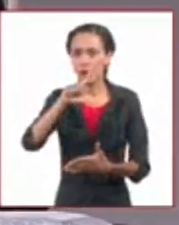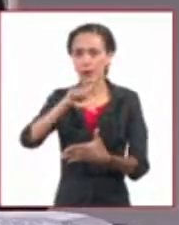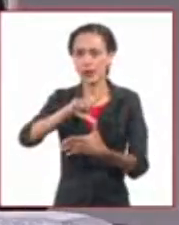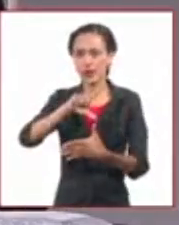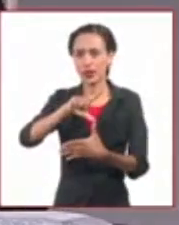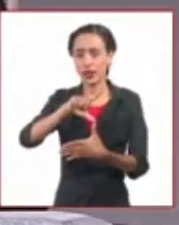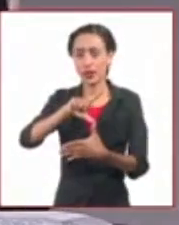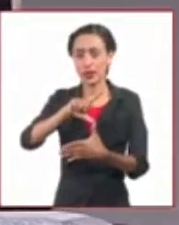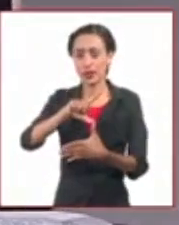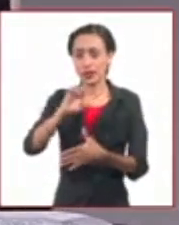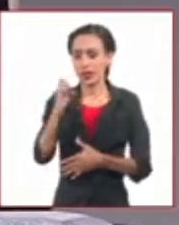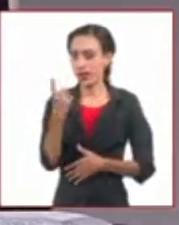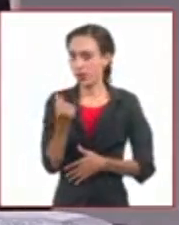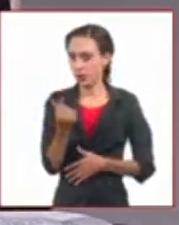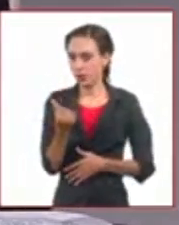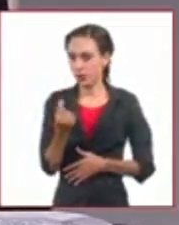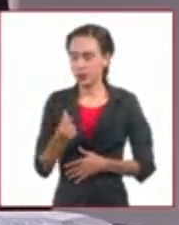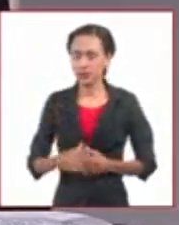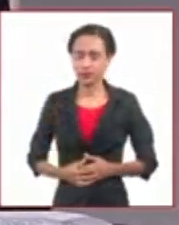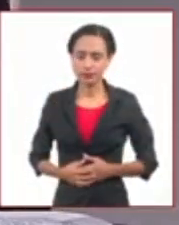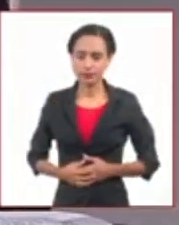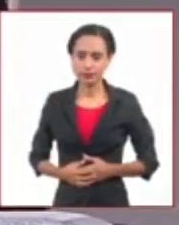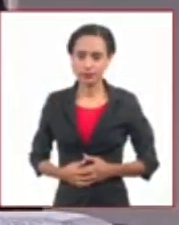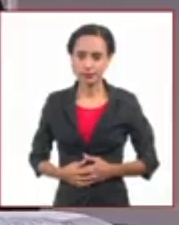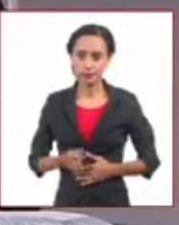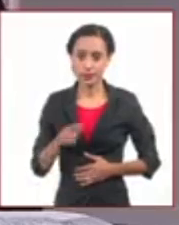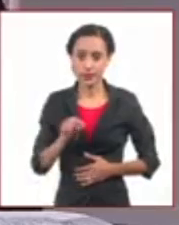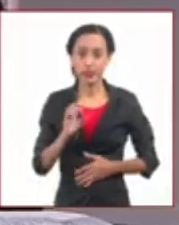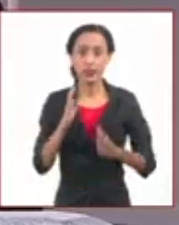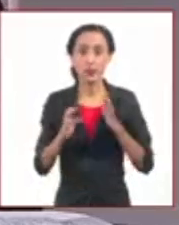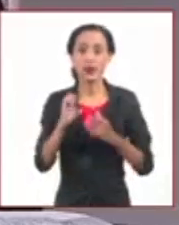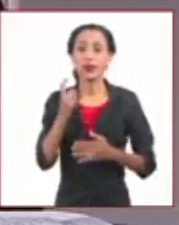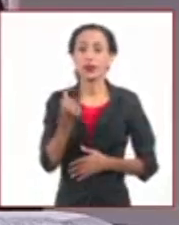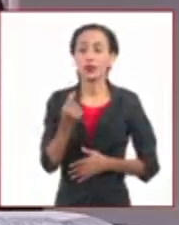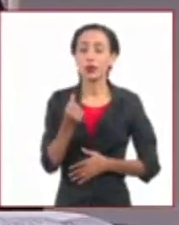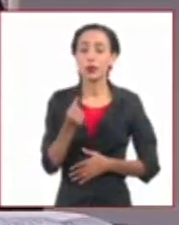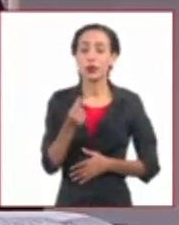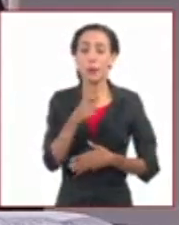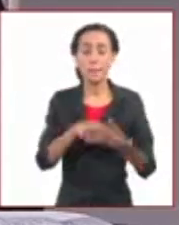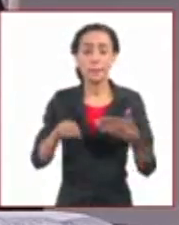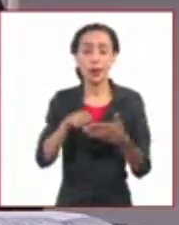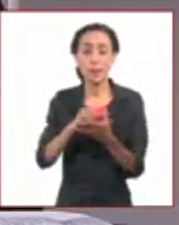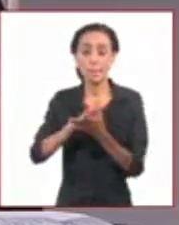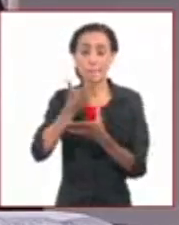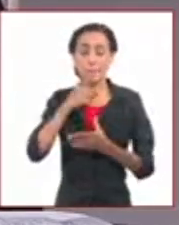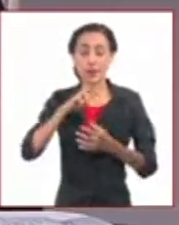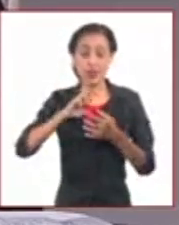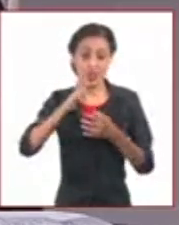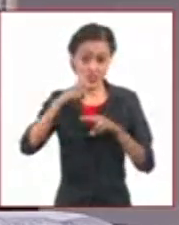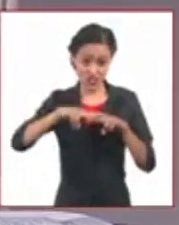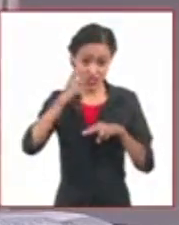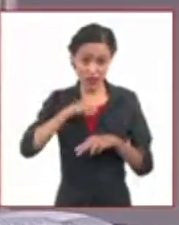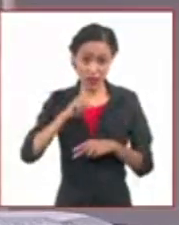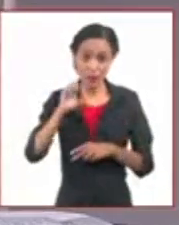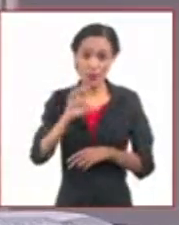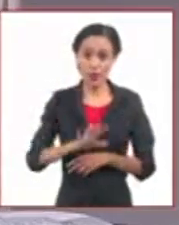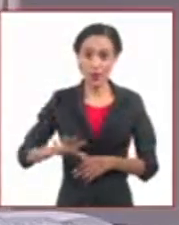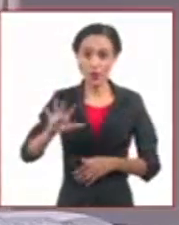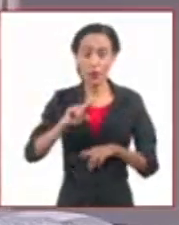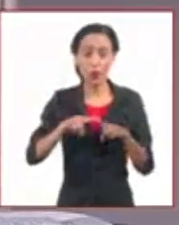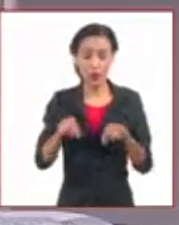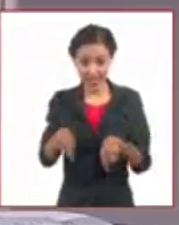económica y esta parte económica fue para el plan my chair para europa porque precisamente desde ese